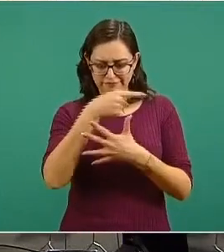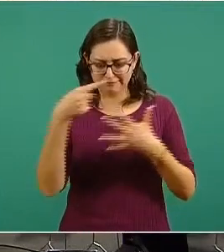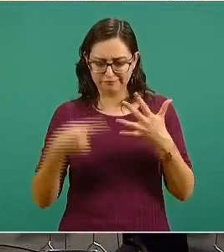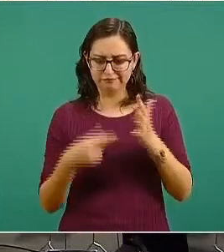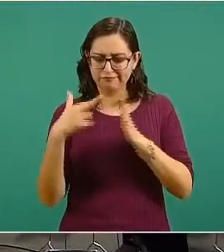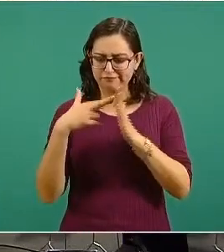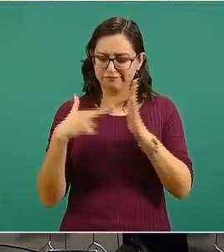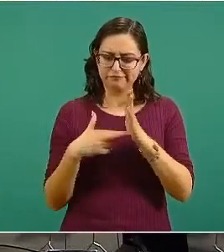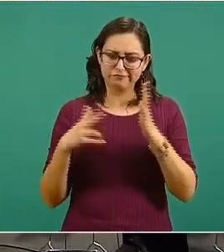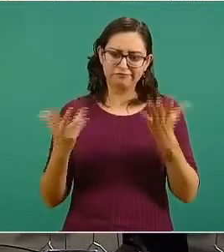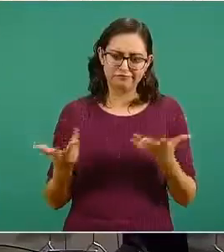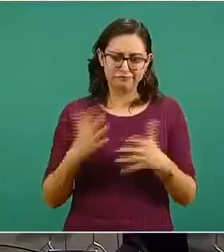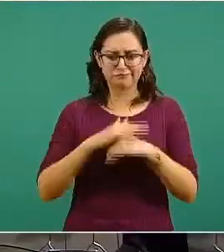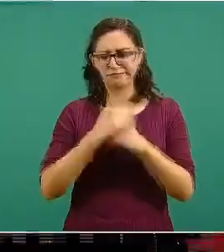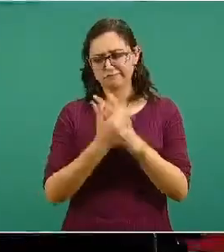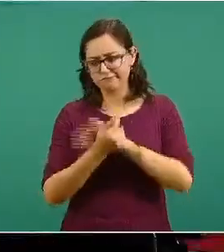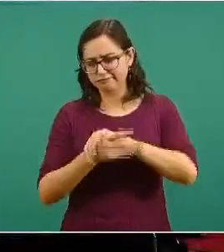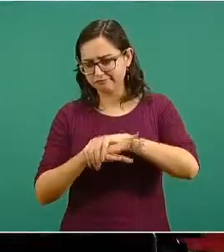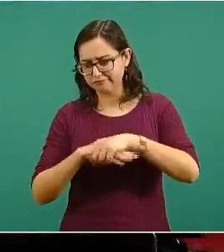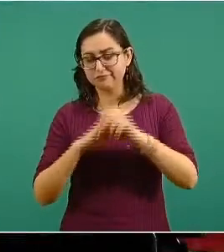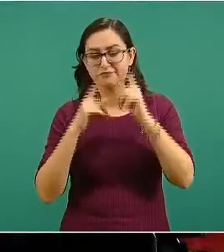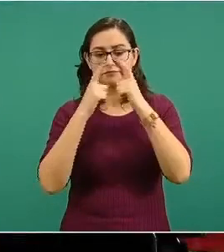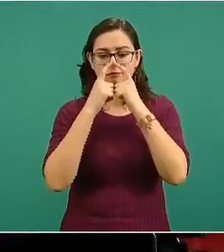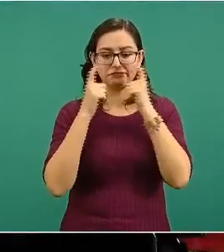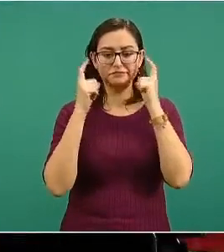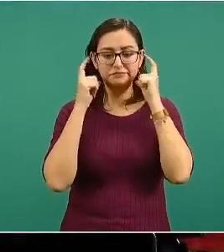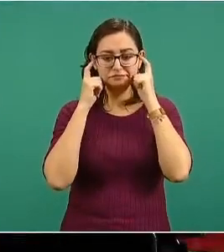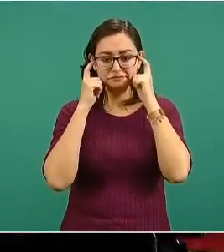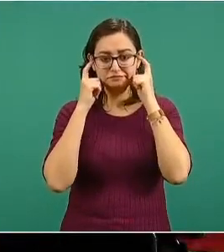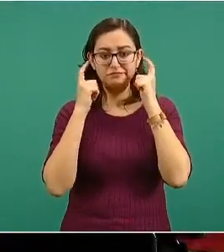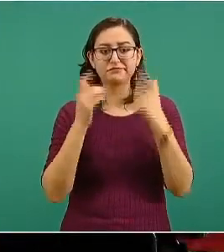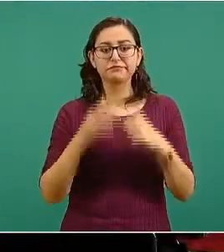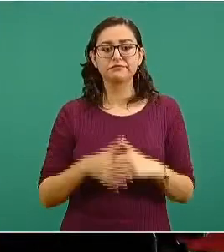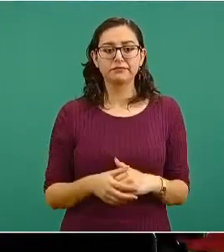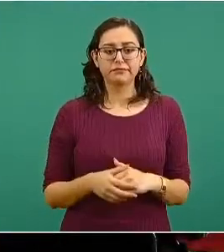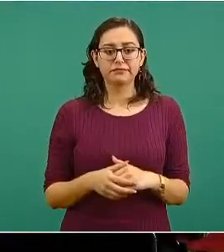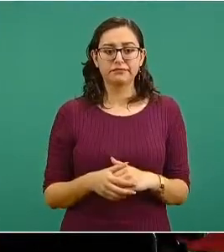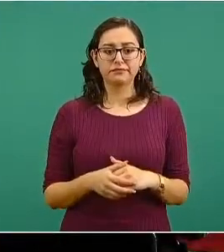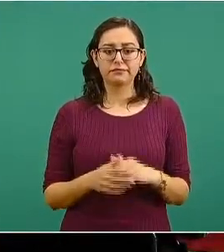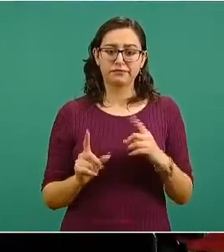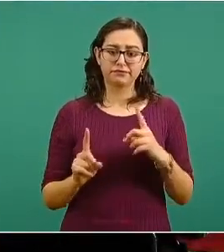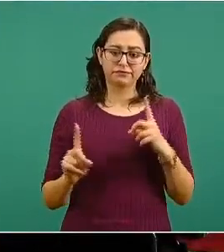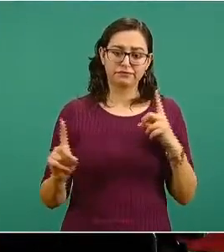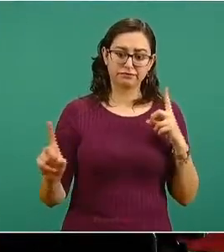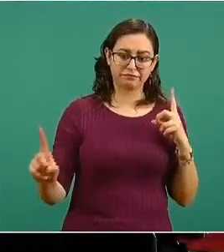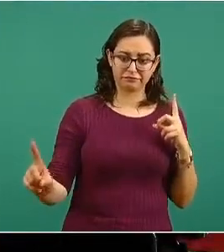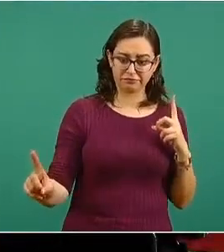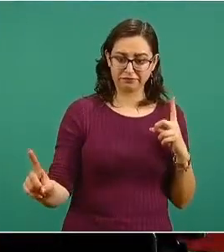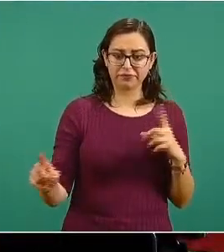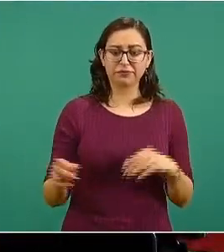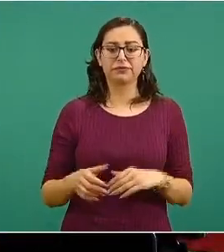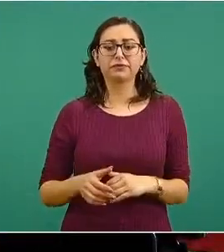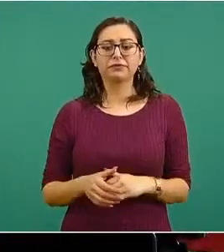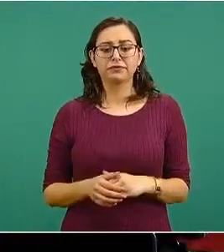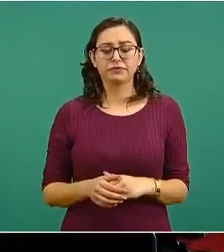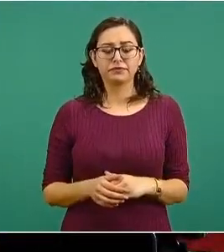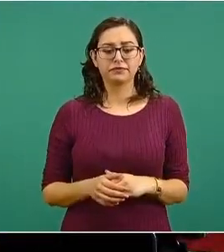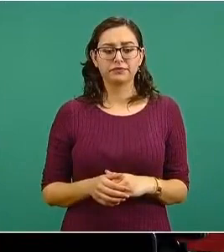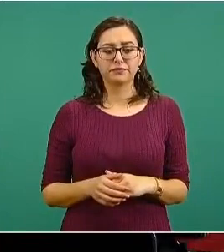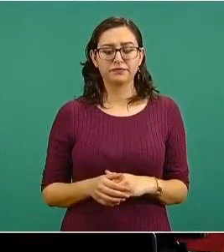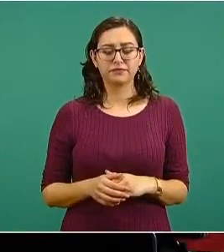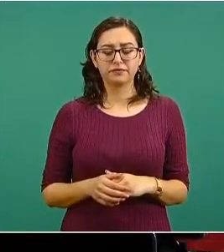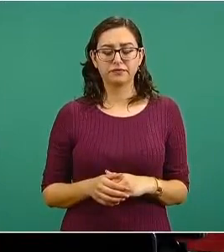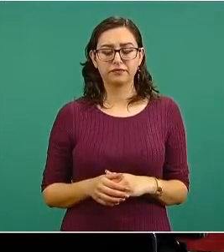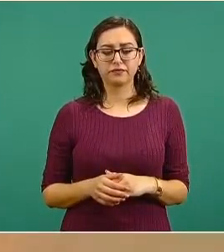el lavado de manos, el uso correcto del cubrebocas cubriendo nariz y boca, manteniendo un distanciamiento físico adecuado entre